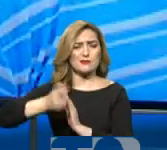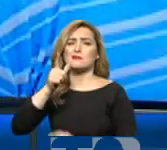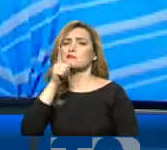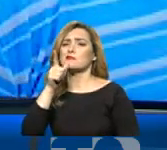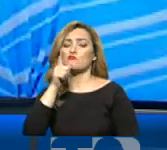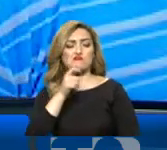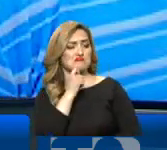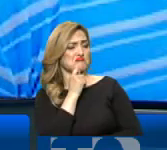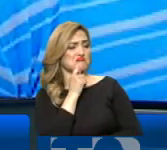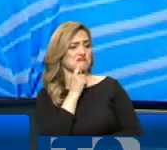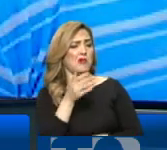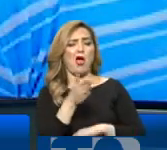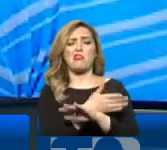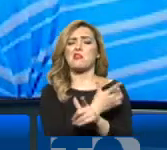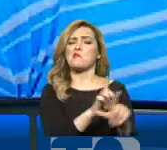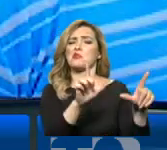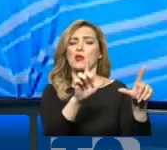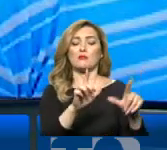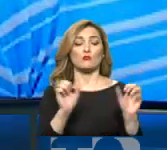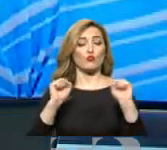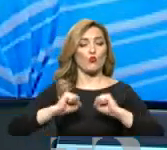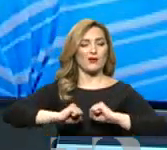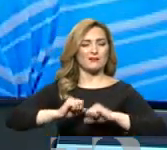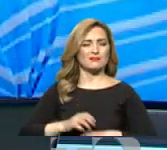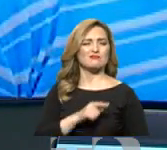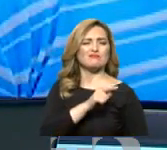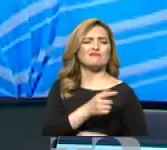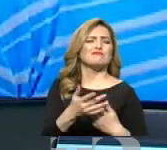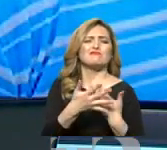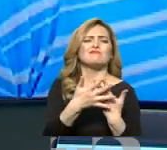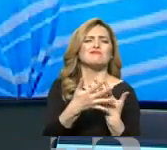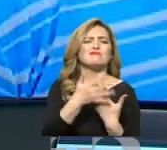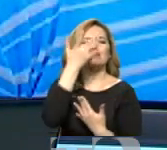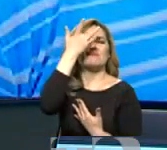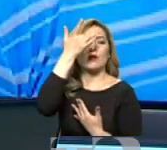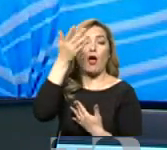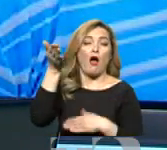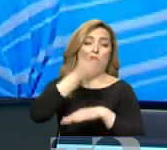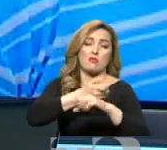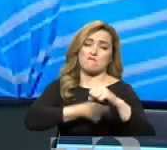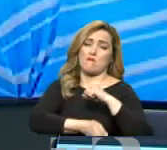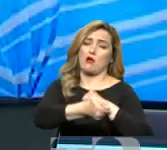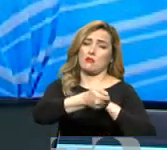le concedió la prelibertad. Zambrano cumple una pena por asesinato.